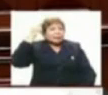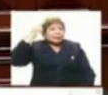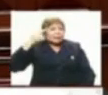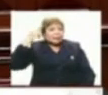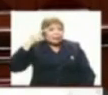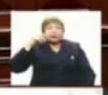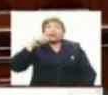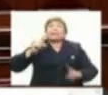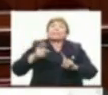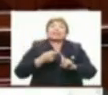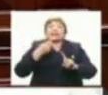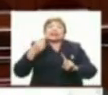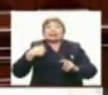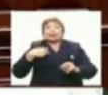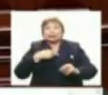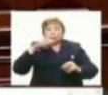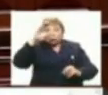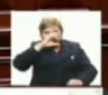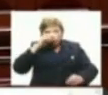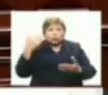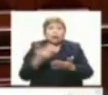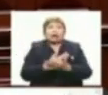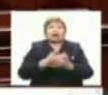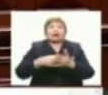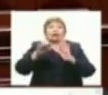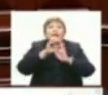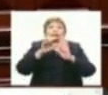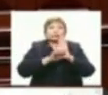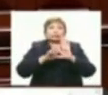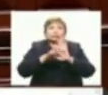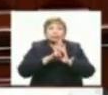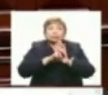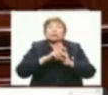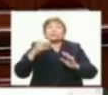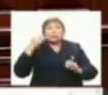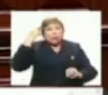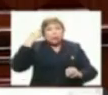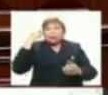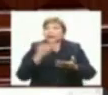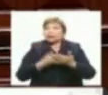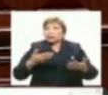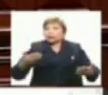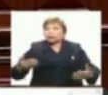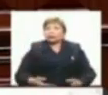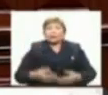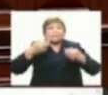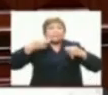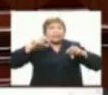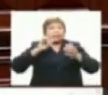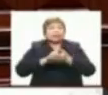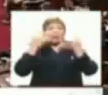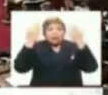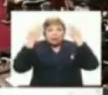razones principales que nos obligan a buscar una nueva constitución política que, entre otras cosas, permita